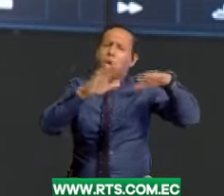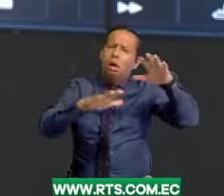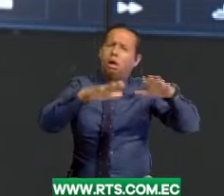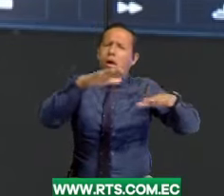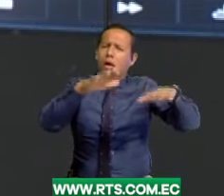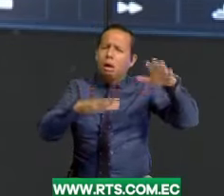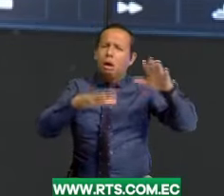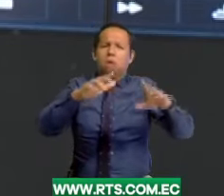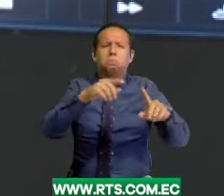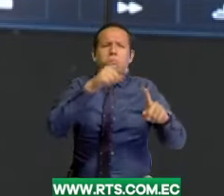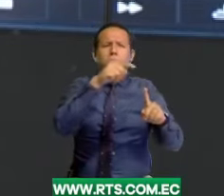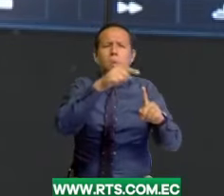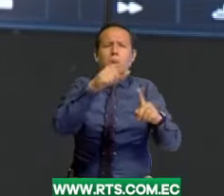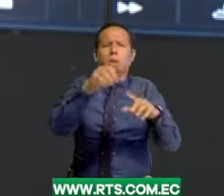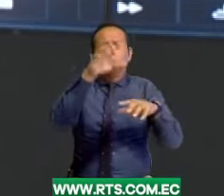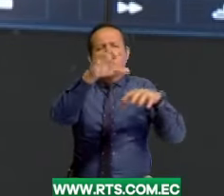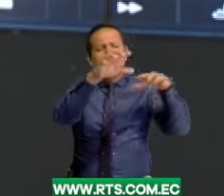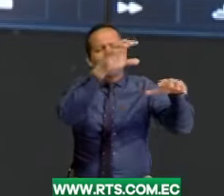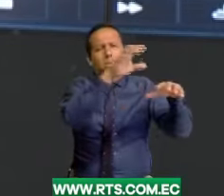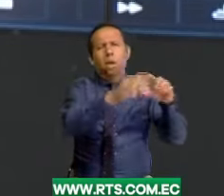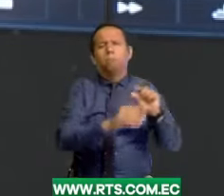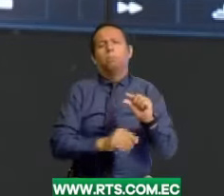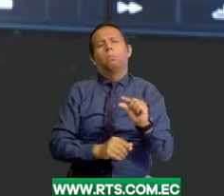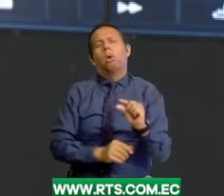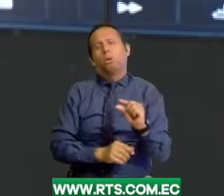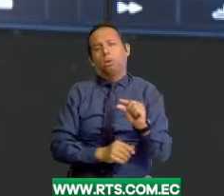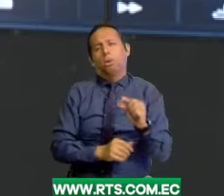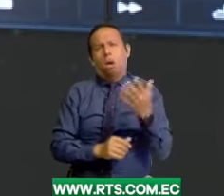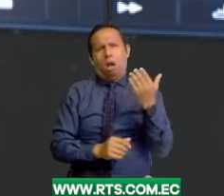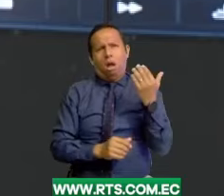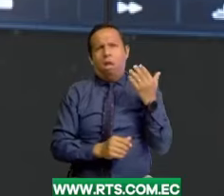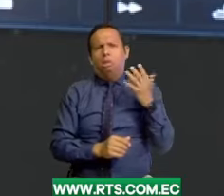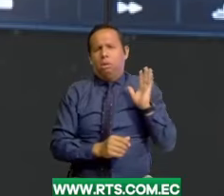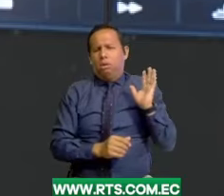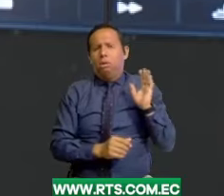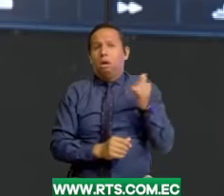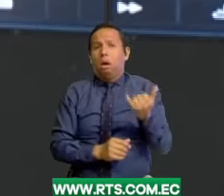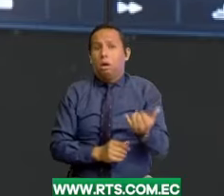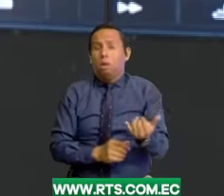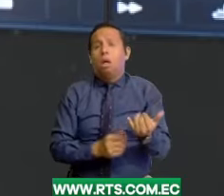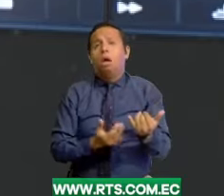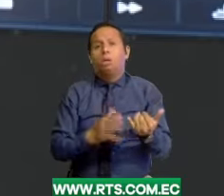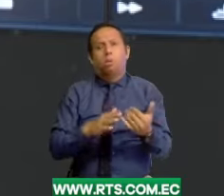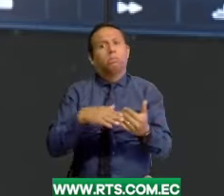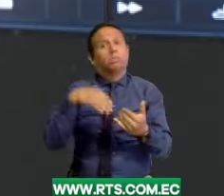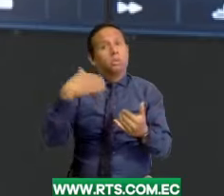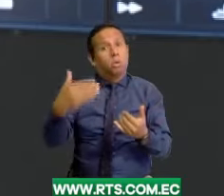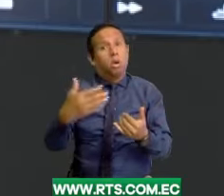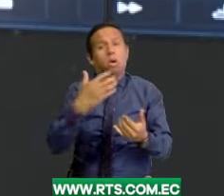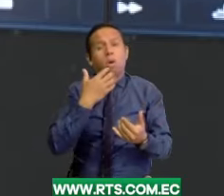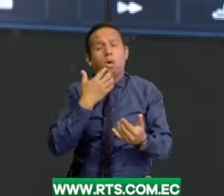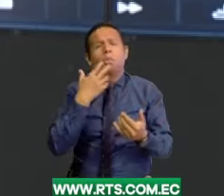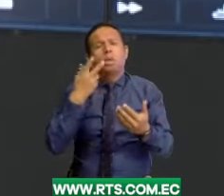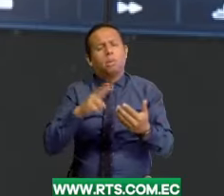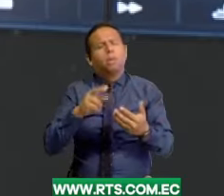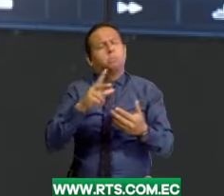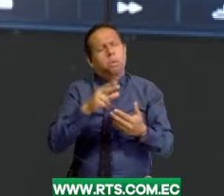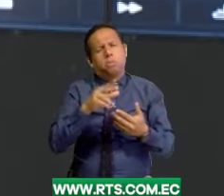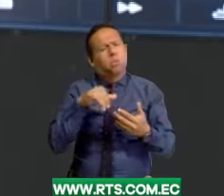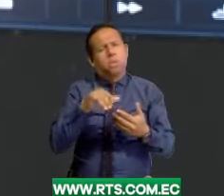zonas muy puntuales es decir en una escala bastante baja en relación a días atrás Es probable que los próximos os días Sí se presentan todavía eventos de precipitación